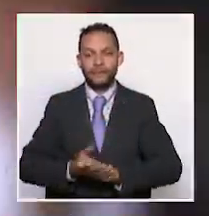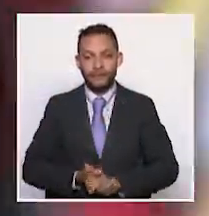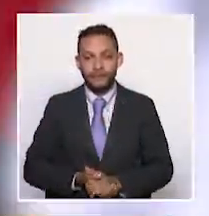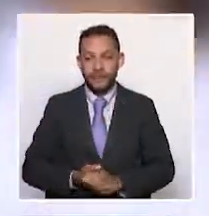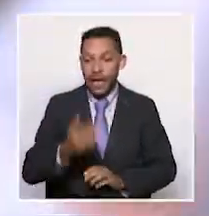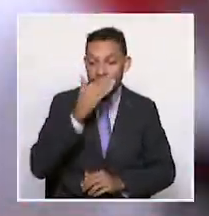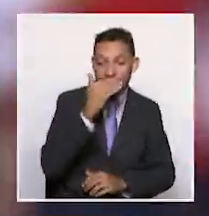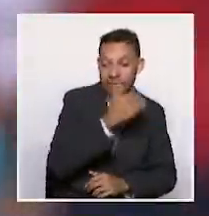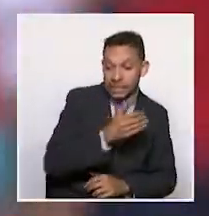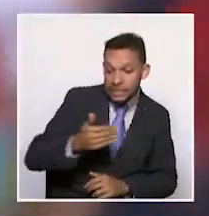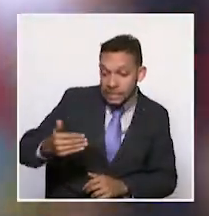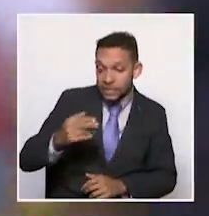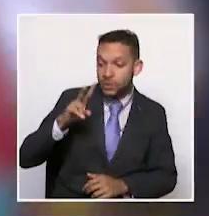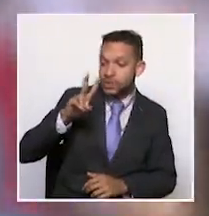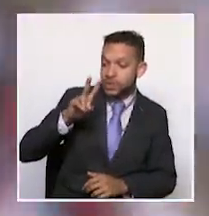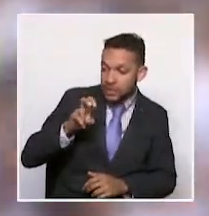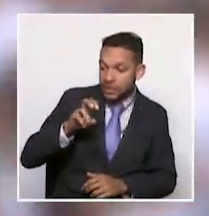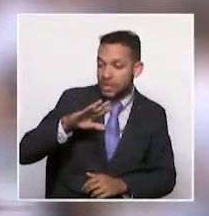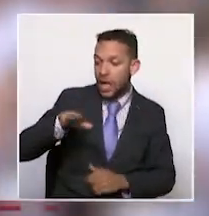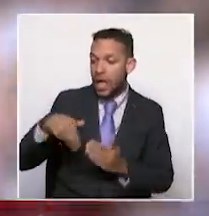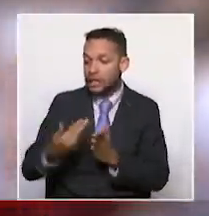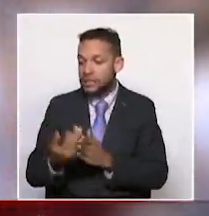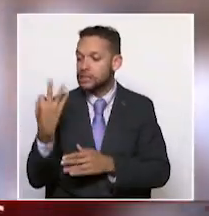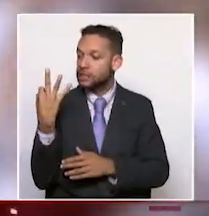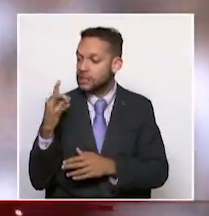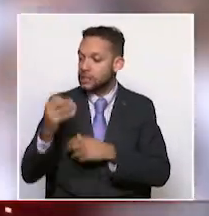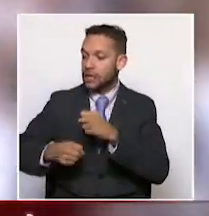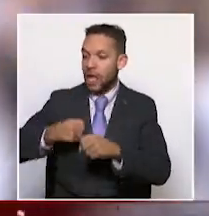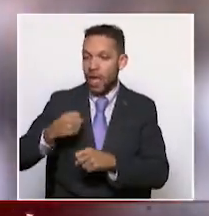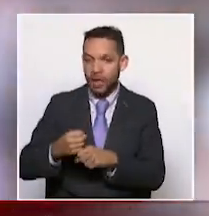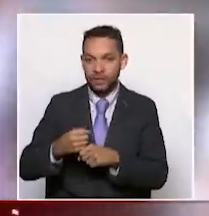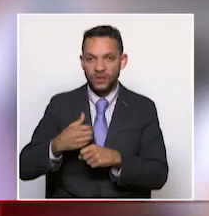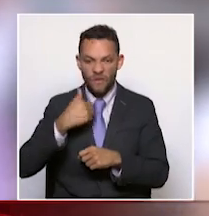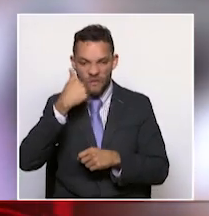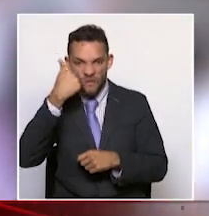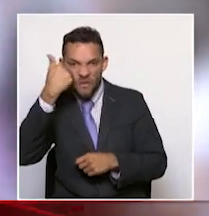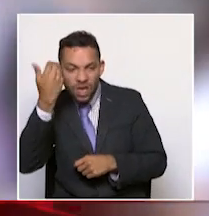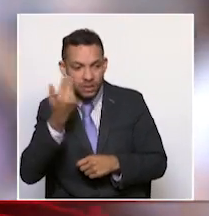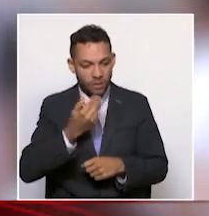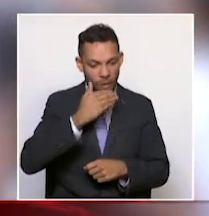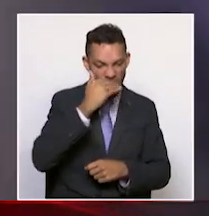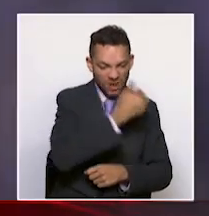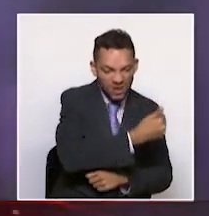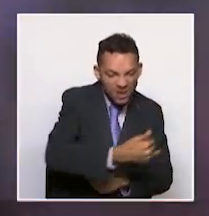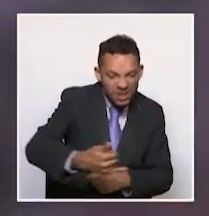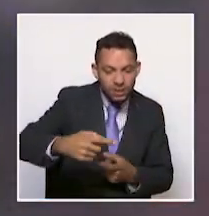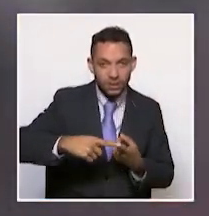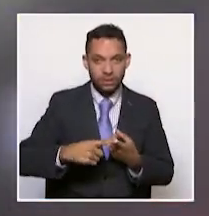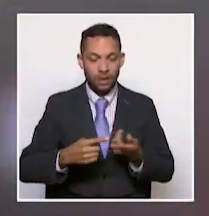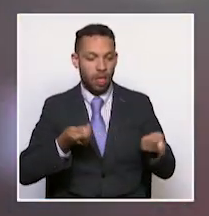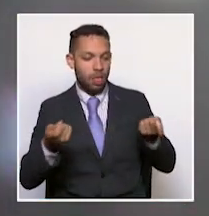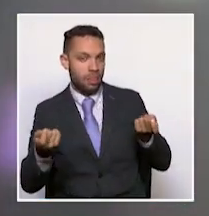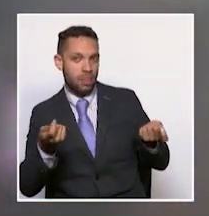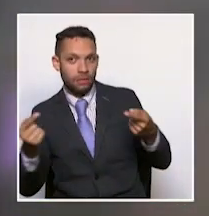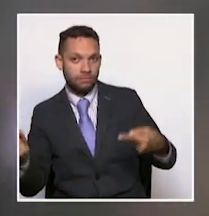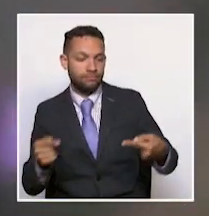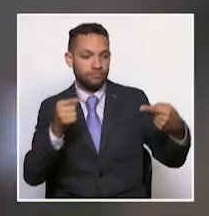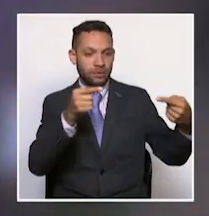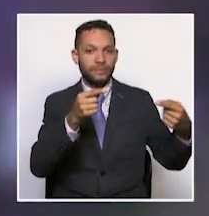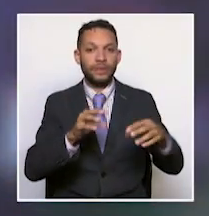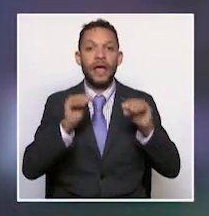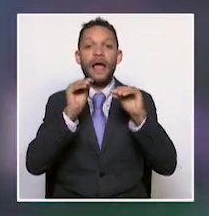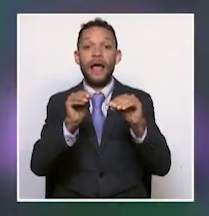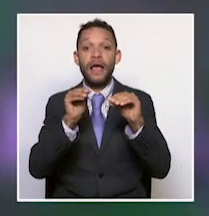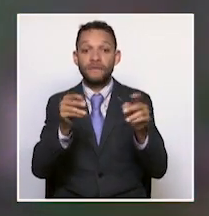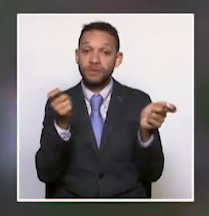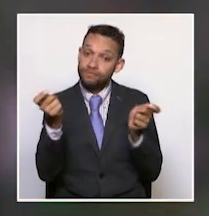Niños entre los 7 y 13 años se confunden con los adultos en las rumbas clandestinas, llamadas por esta razón las chiquitecas. Toma fuerza la campaña que en